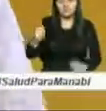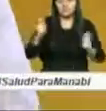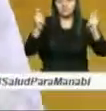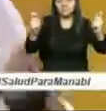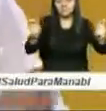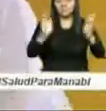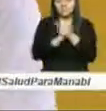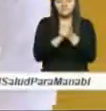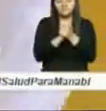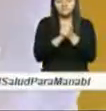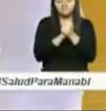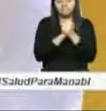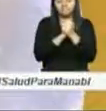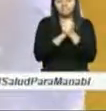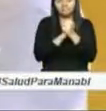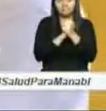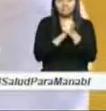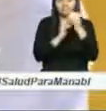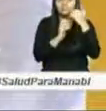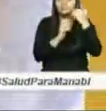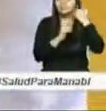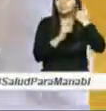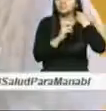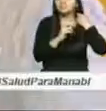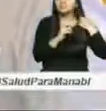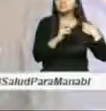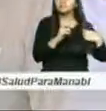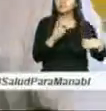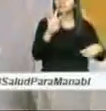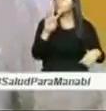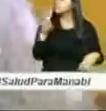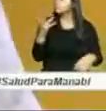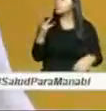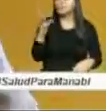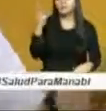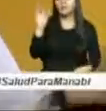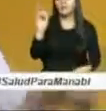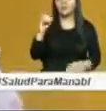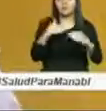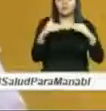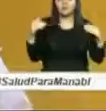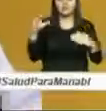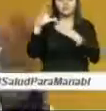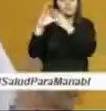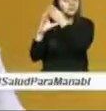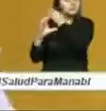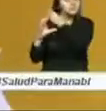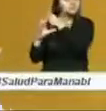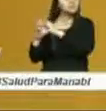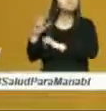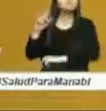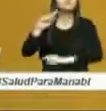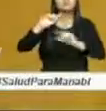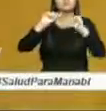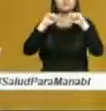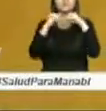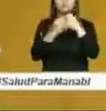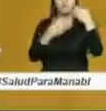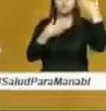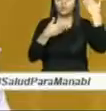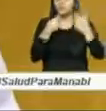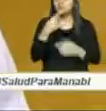ellos, de estos 42 nuevos, ¿cuántos serán tipo C? La mitad. Unos 40 tipo C, que les insisto, con la partidocracia hubieran sido